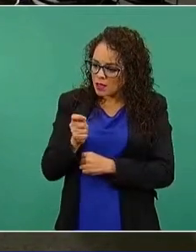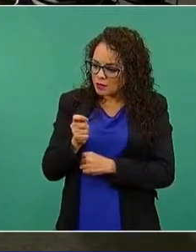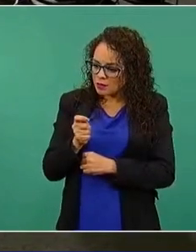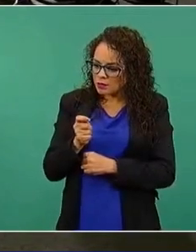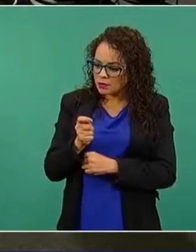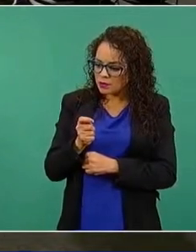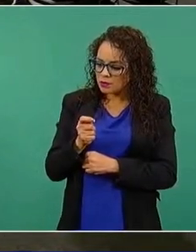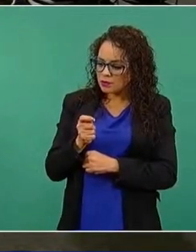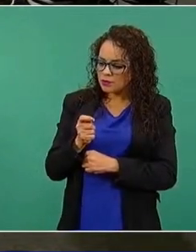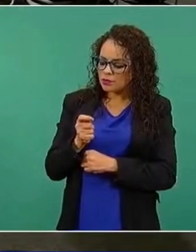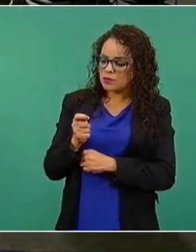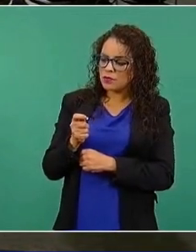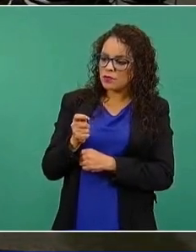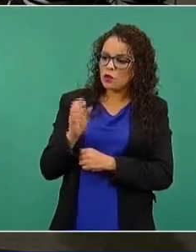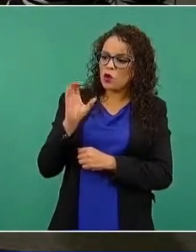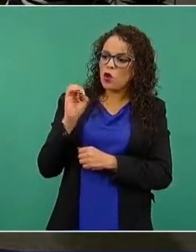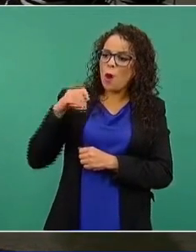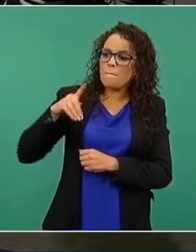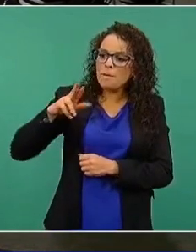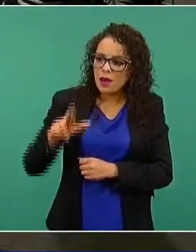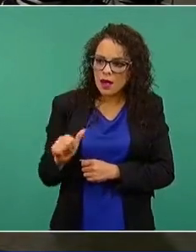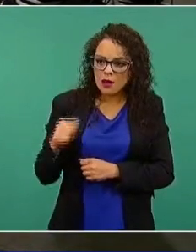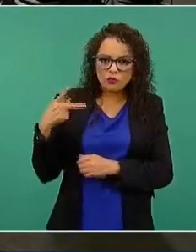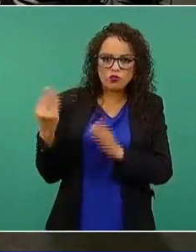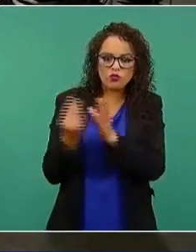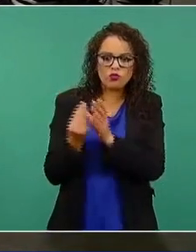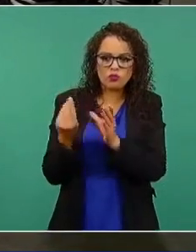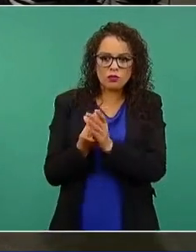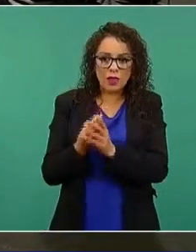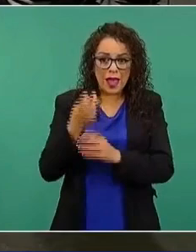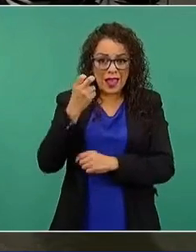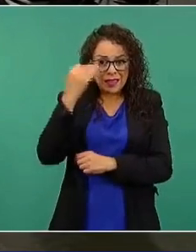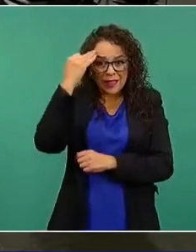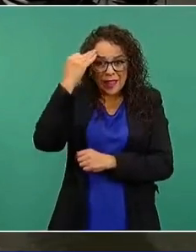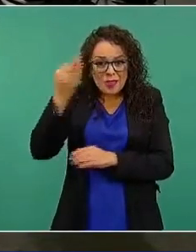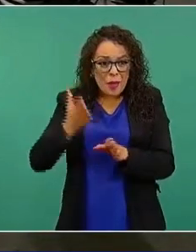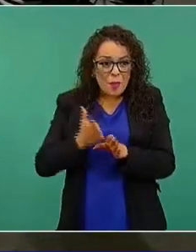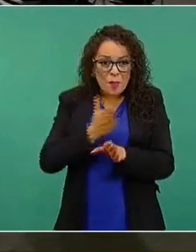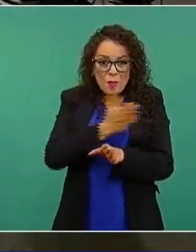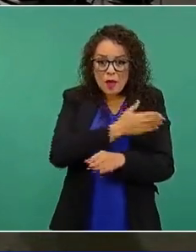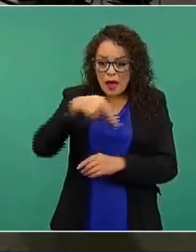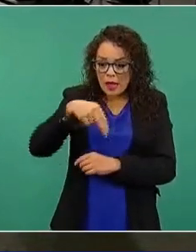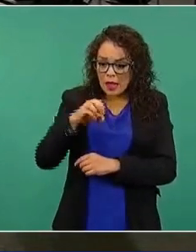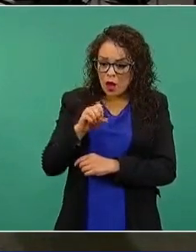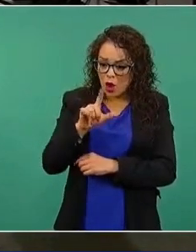Esa fue la política neoliberal. Y el saqueo.